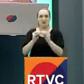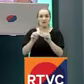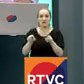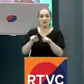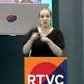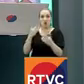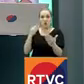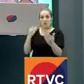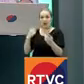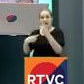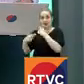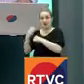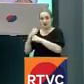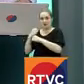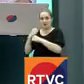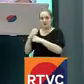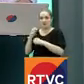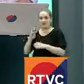de diciembre.